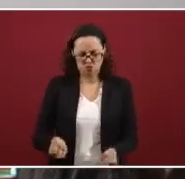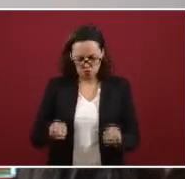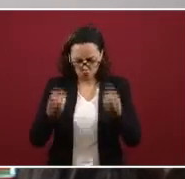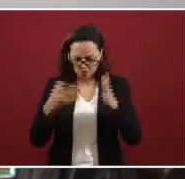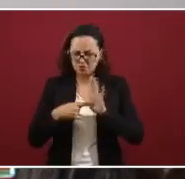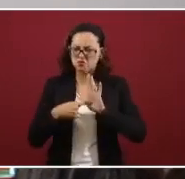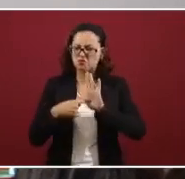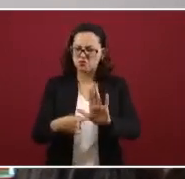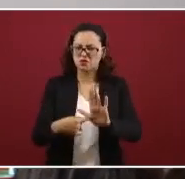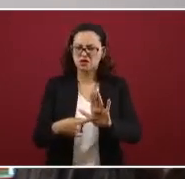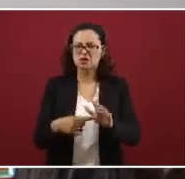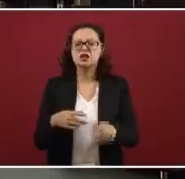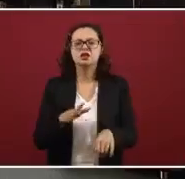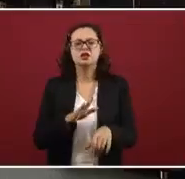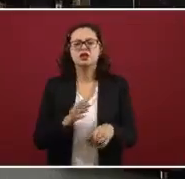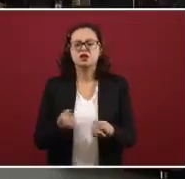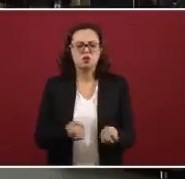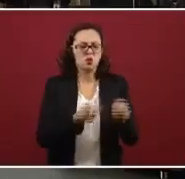¿de qué partido?